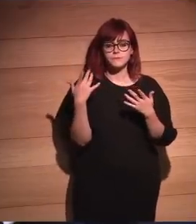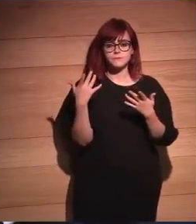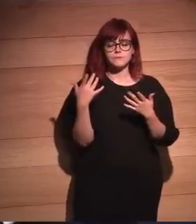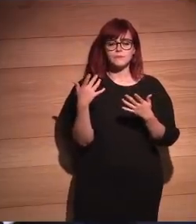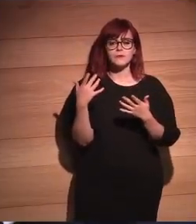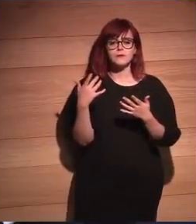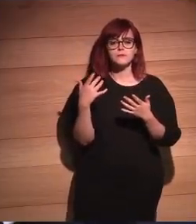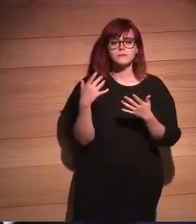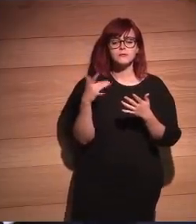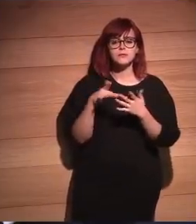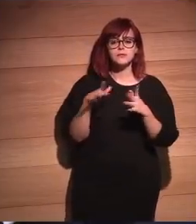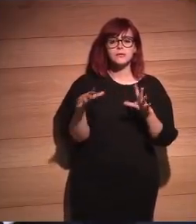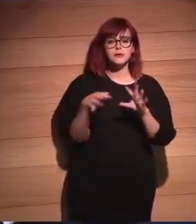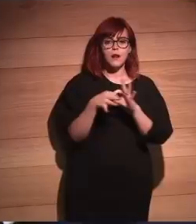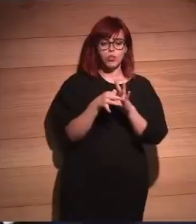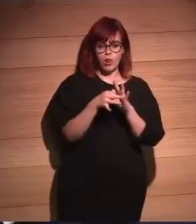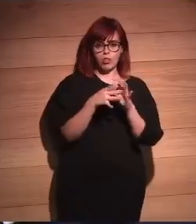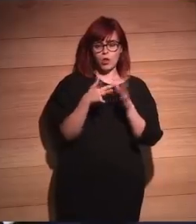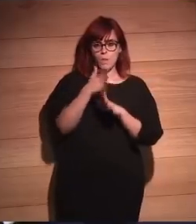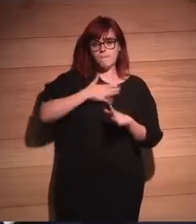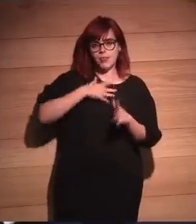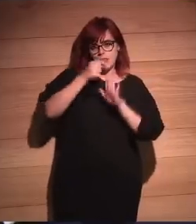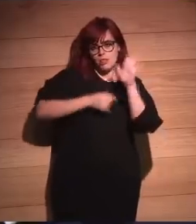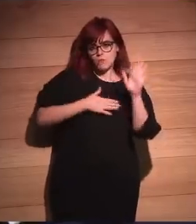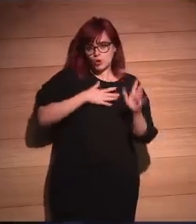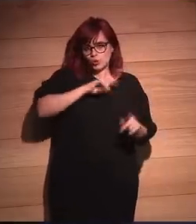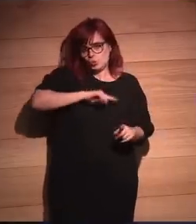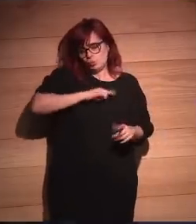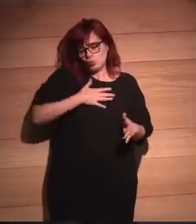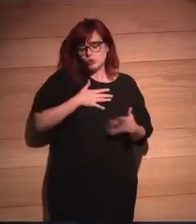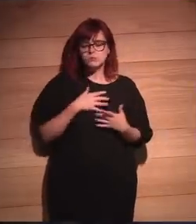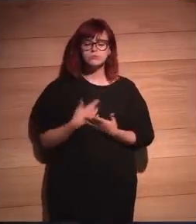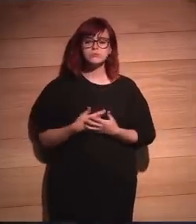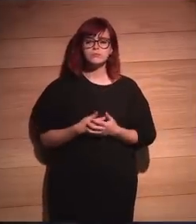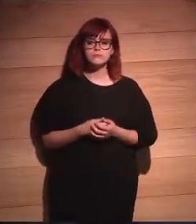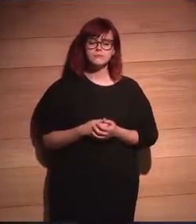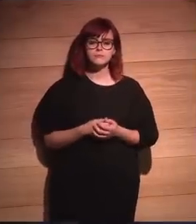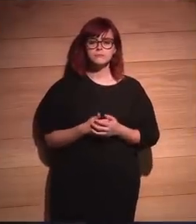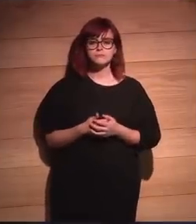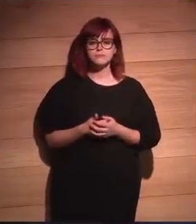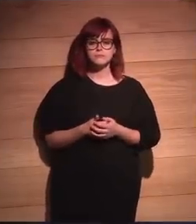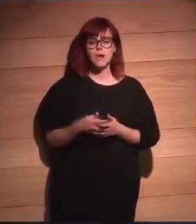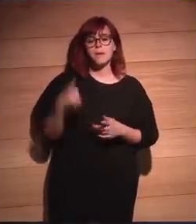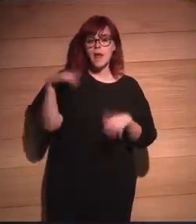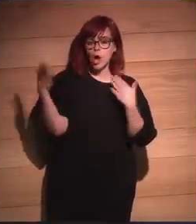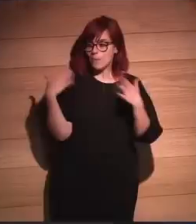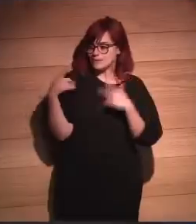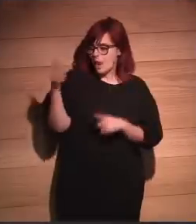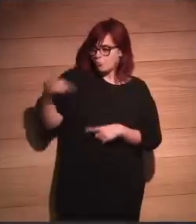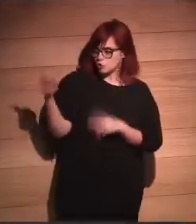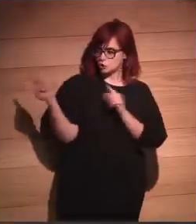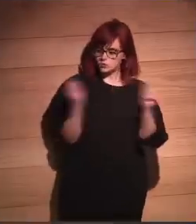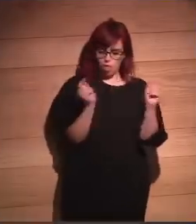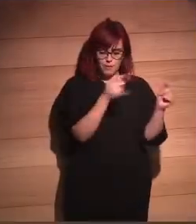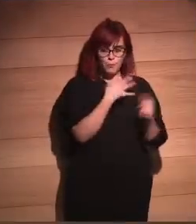alineada con nuestros principios. Y esto no quisiera tampoco, podéis conversar entre vosotros,